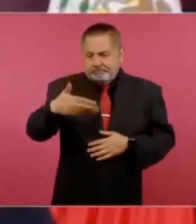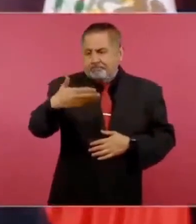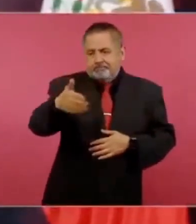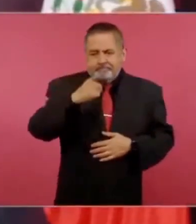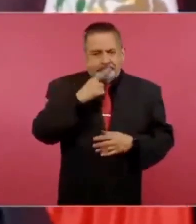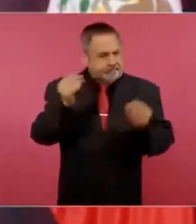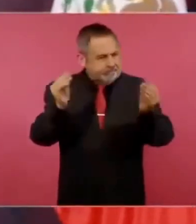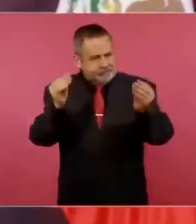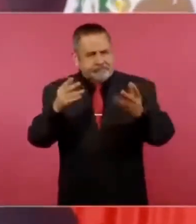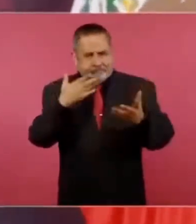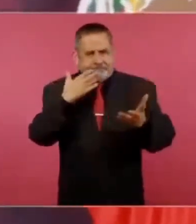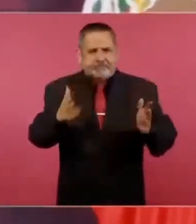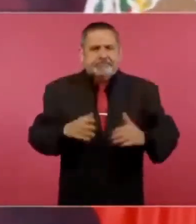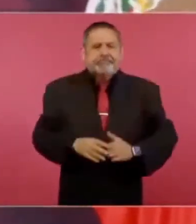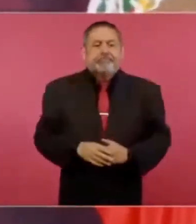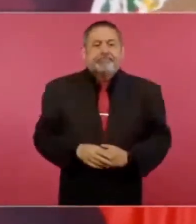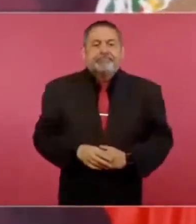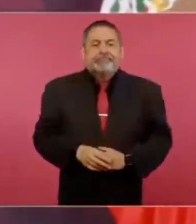debate. Yo estoy